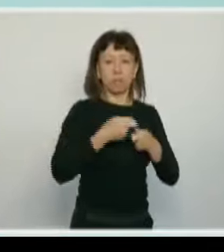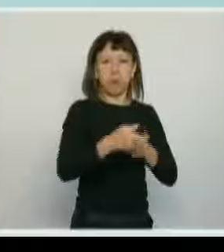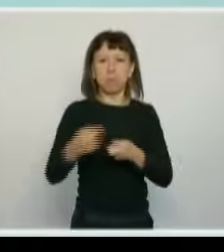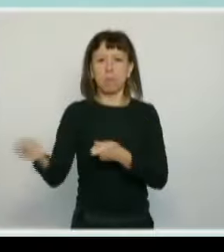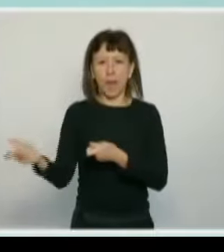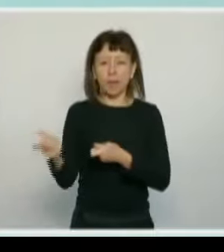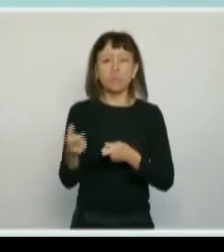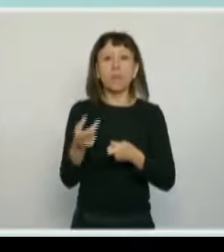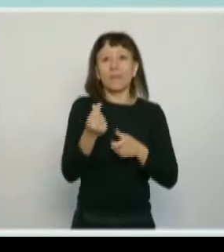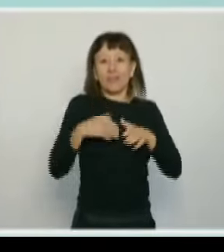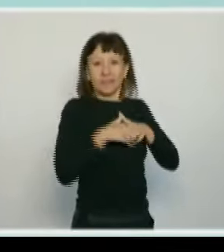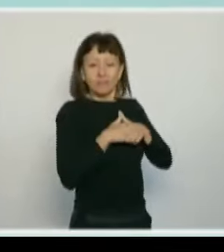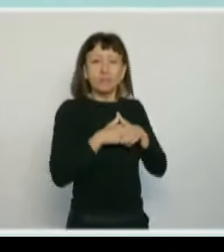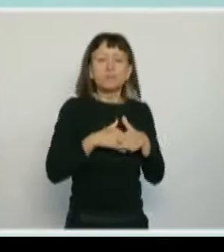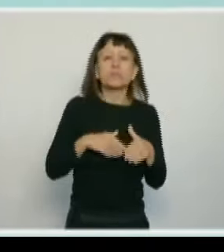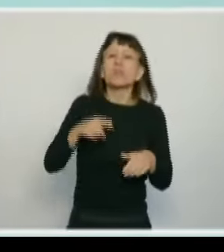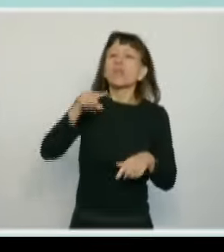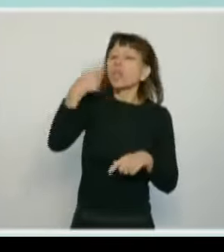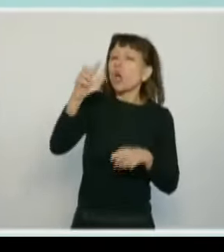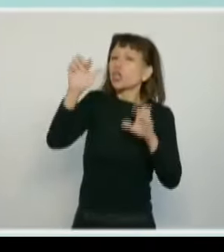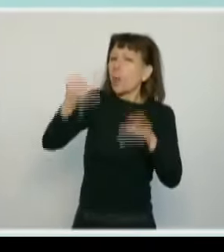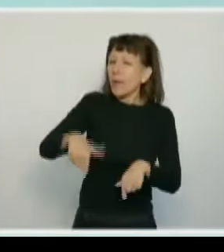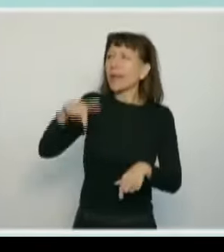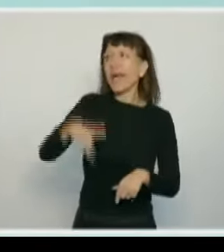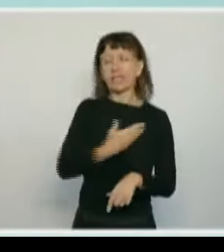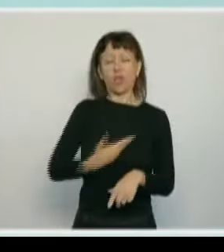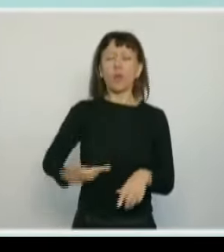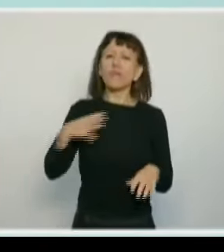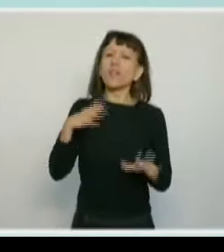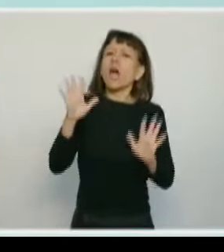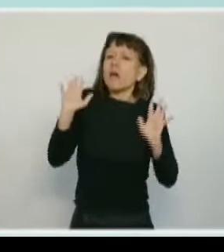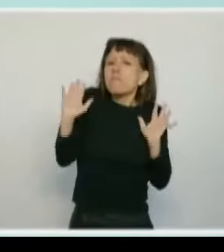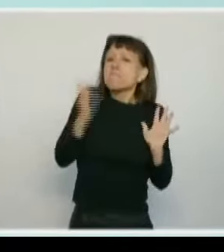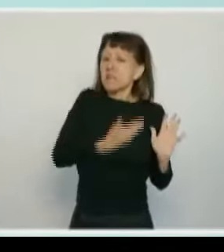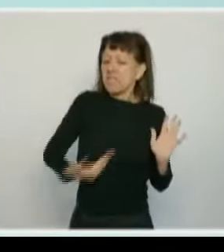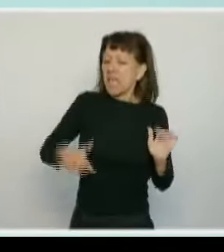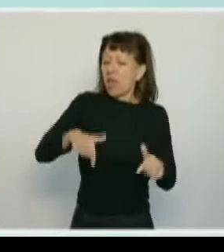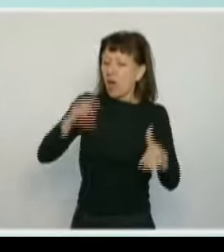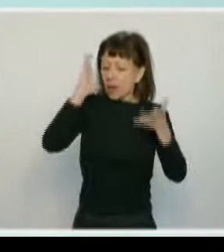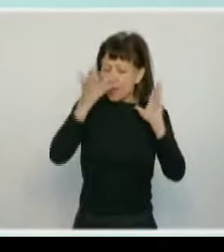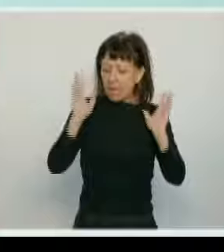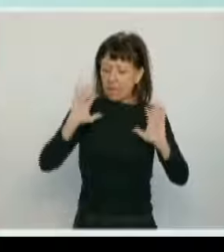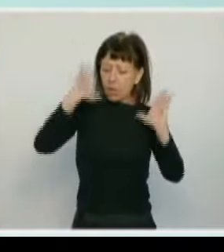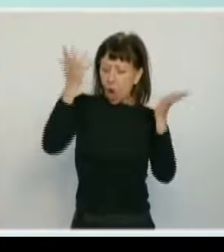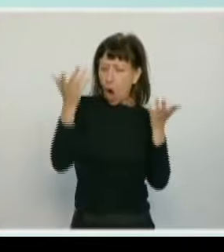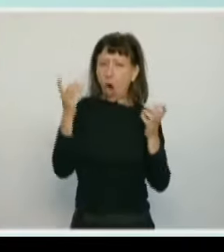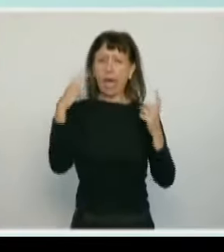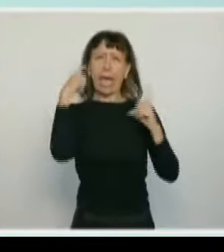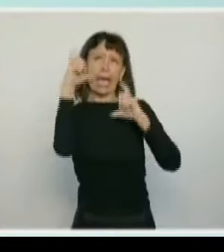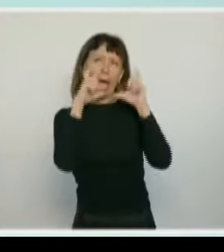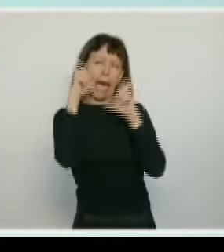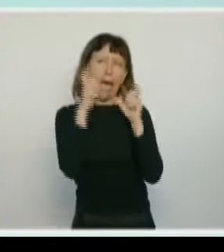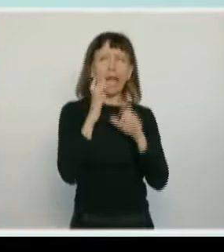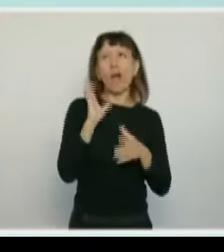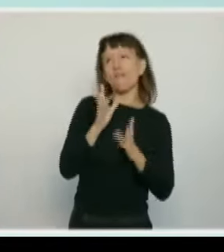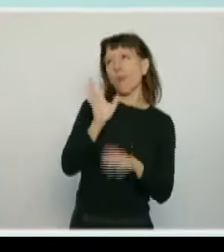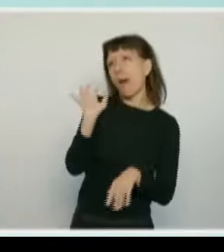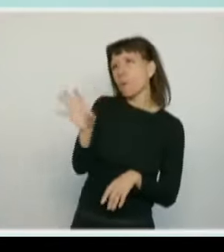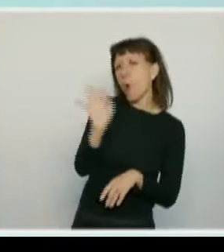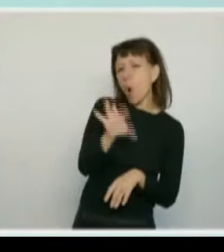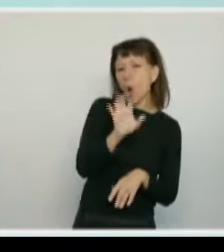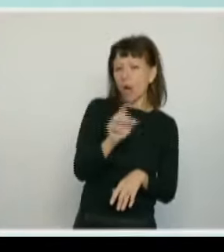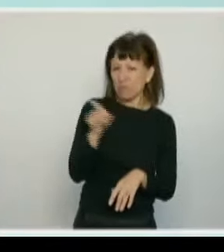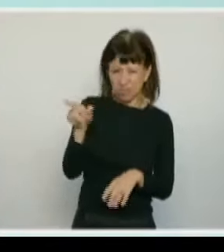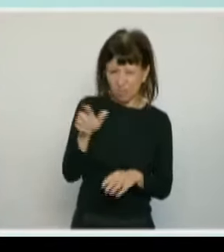que le falta a este gobierno Por más que el presidente se enoje y haga caritas y itas y todas esas cosas no tiene